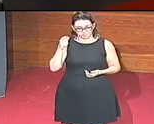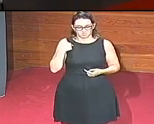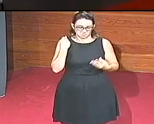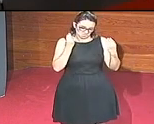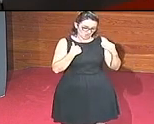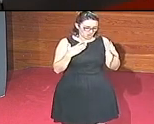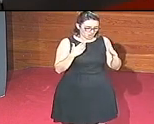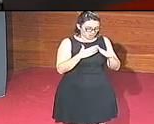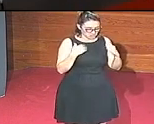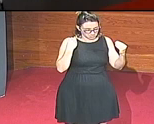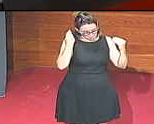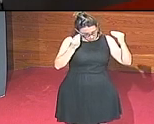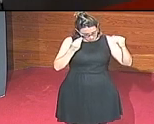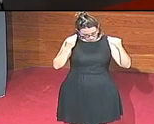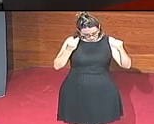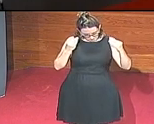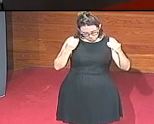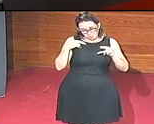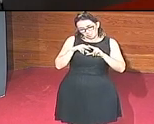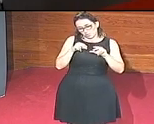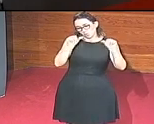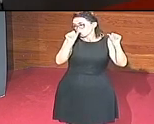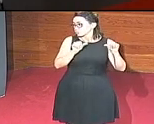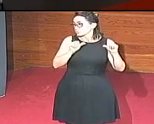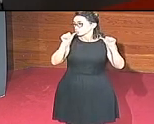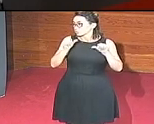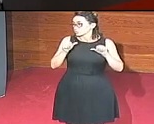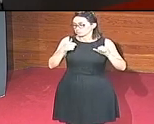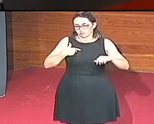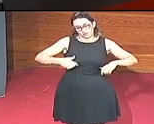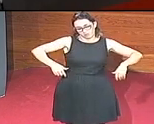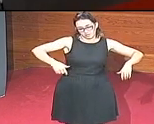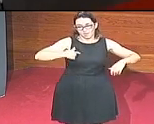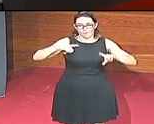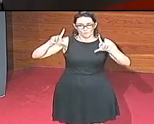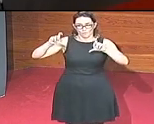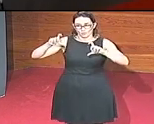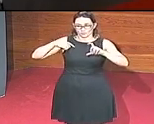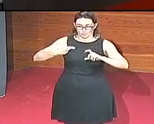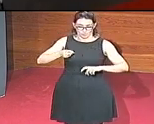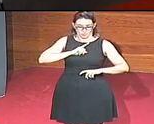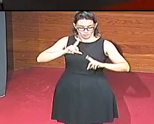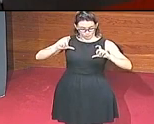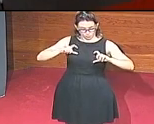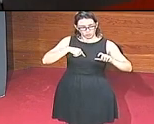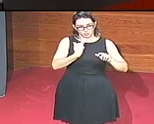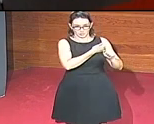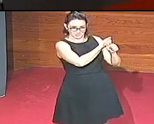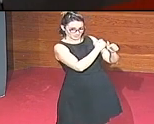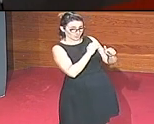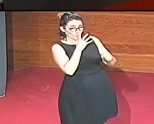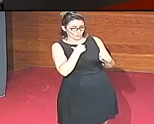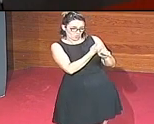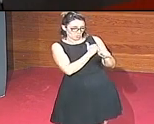puse unas cintas de vídeo y me puse así me saqué una fotografía y luego la copié porque yo soy muy bueno copiando